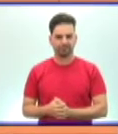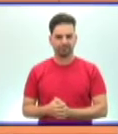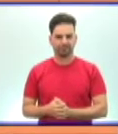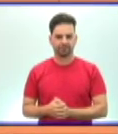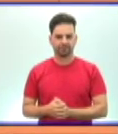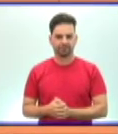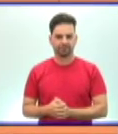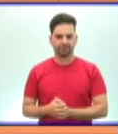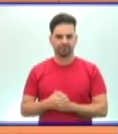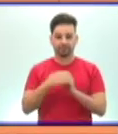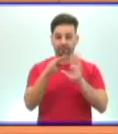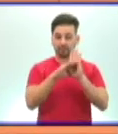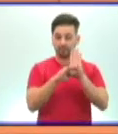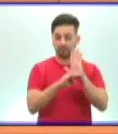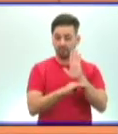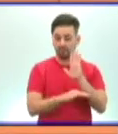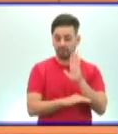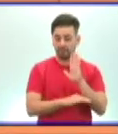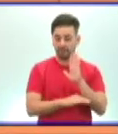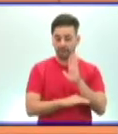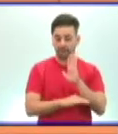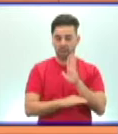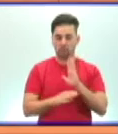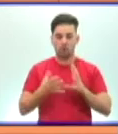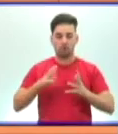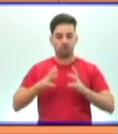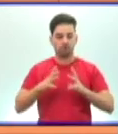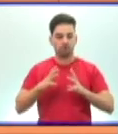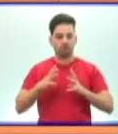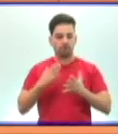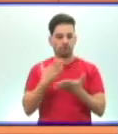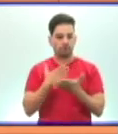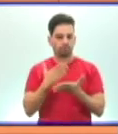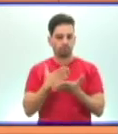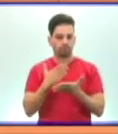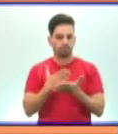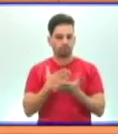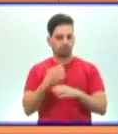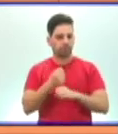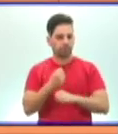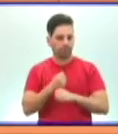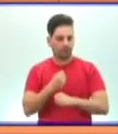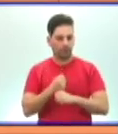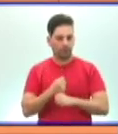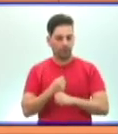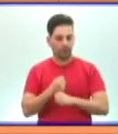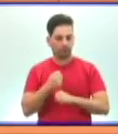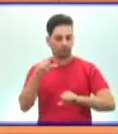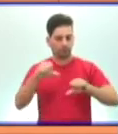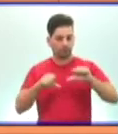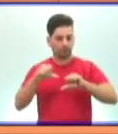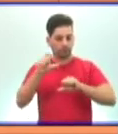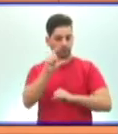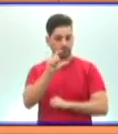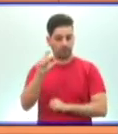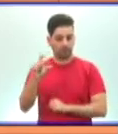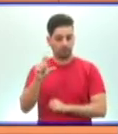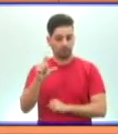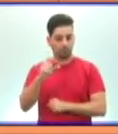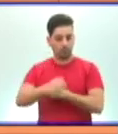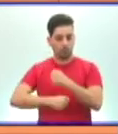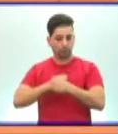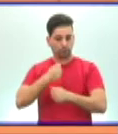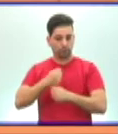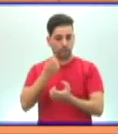Métodos y formas de trabajo utilizados por las ciencias naturales en el contexto escolar. La observación, la